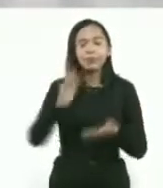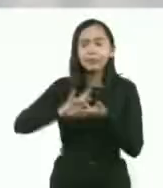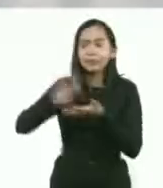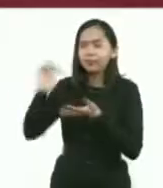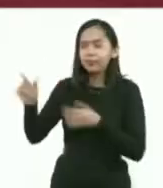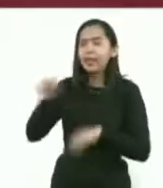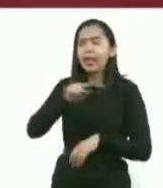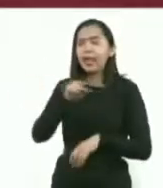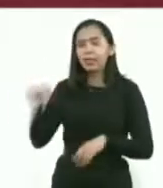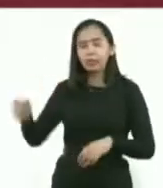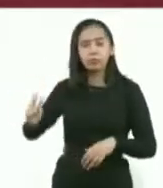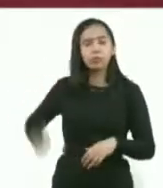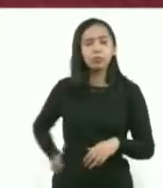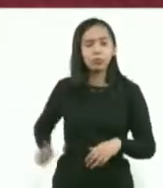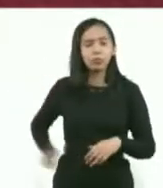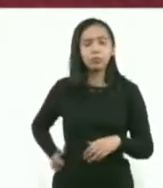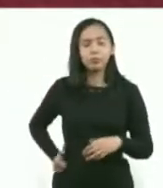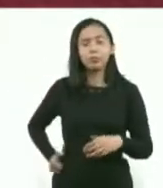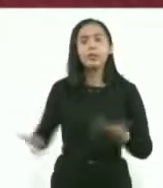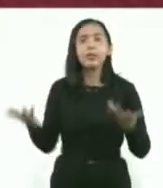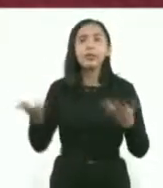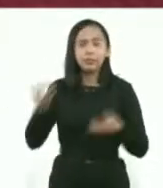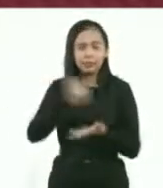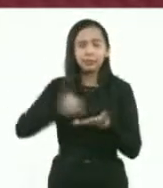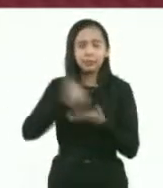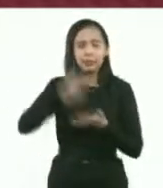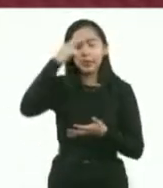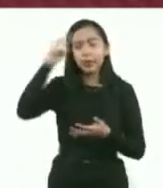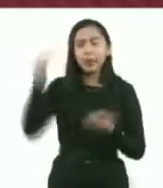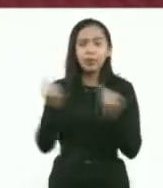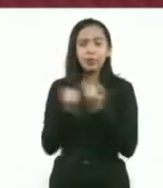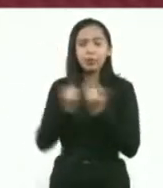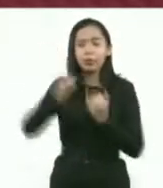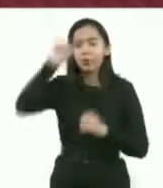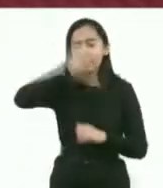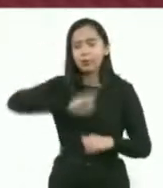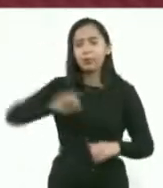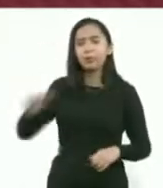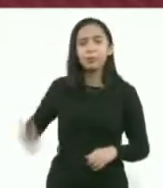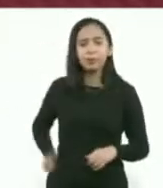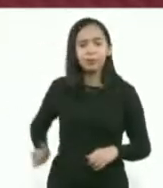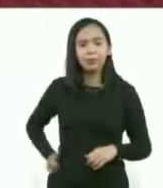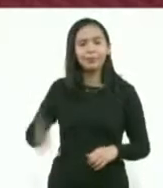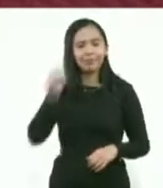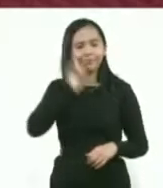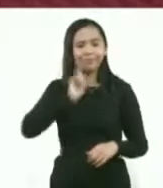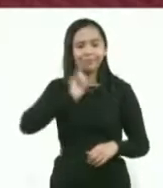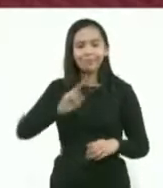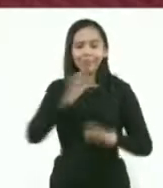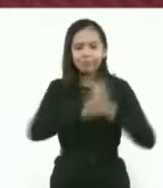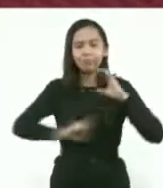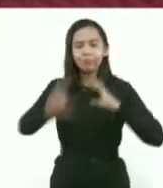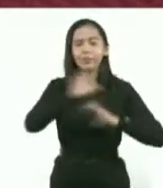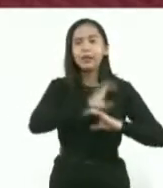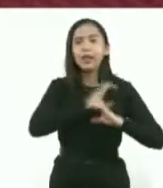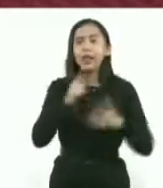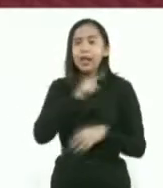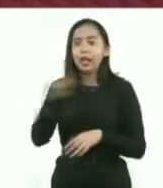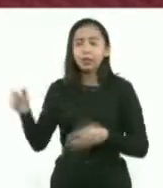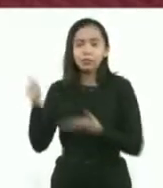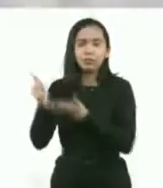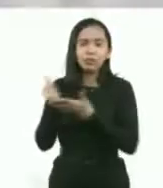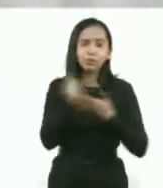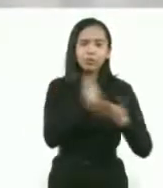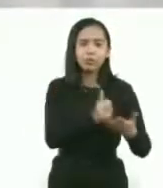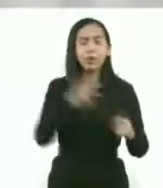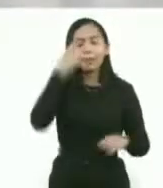gobierno de la Ciudad de México y a Claudia Sheinbaum el apoyo que nos están dando para poder lograr empoderar a